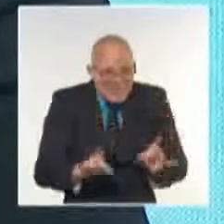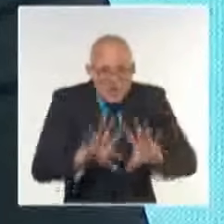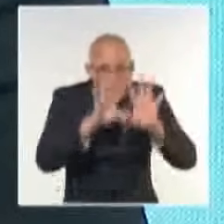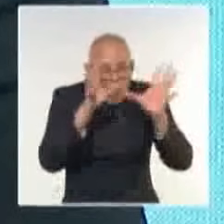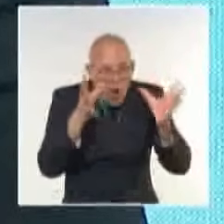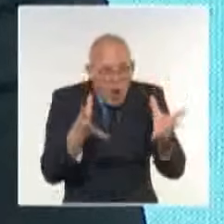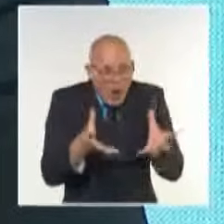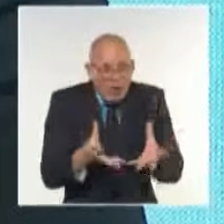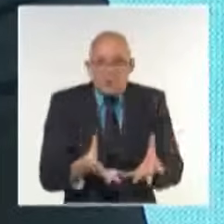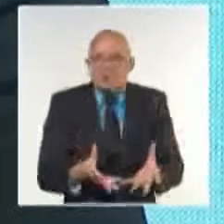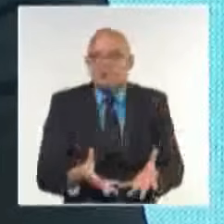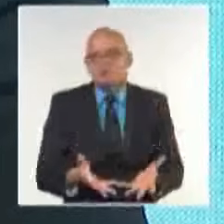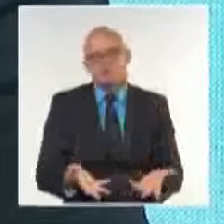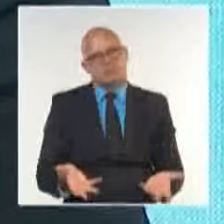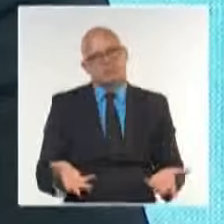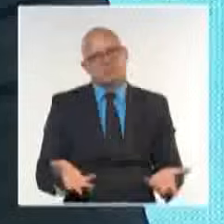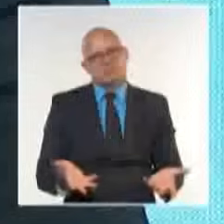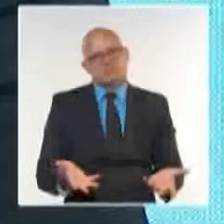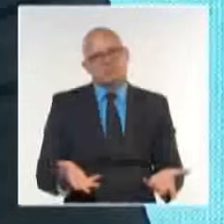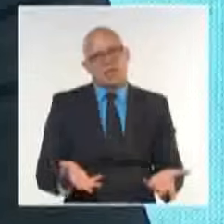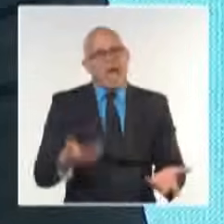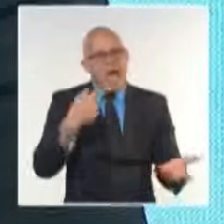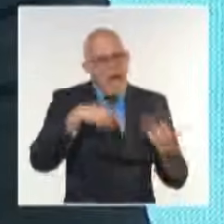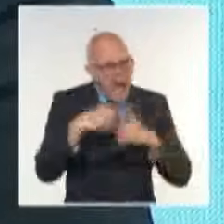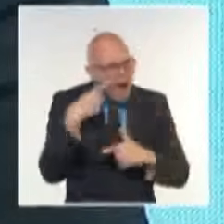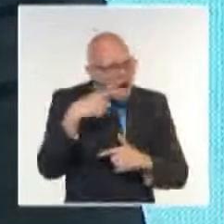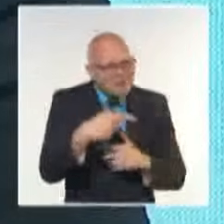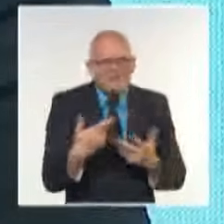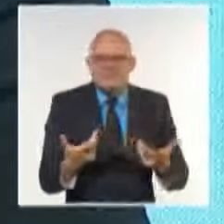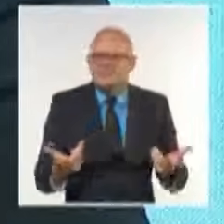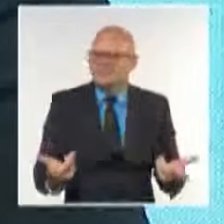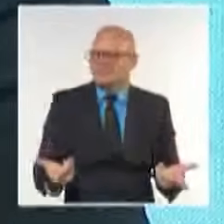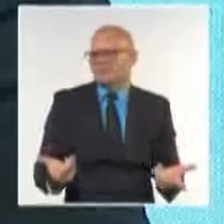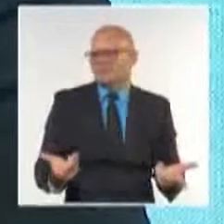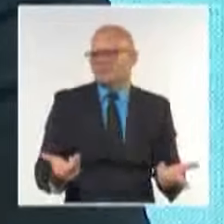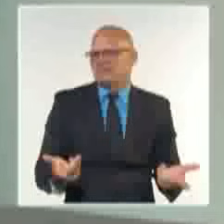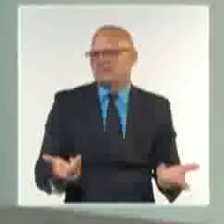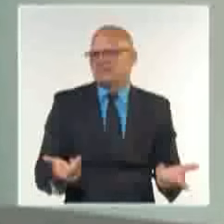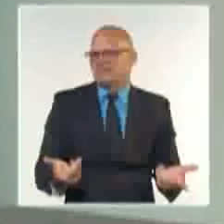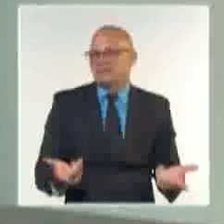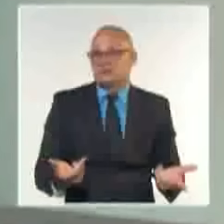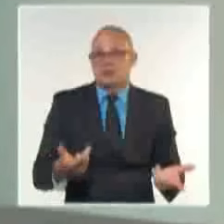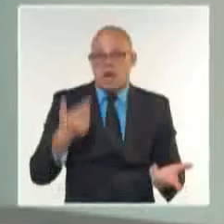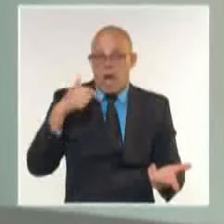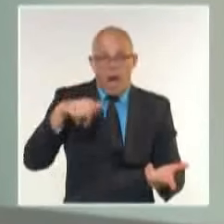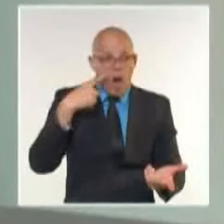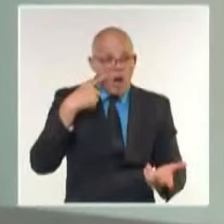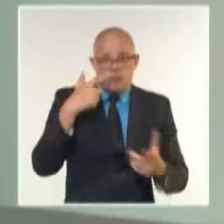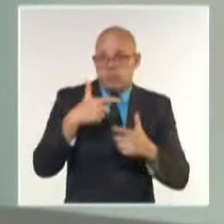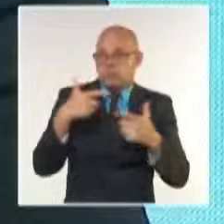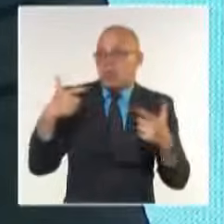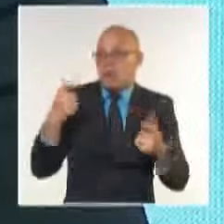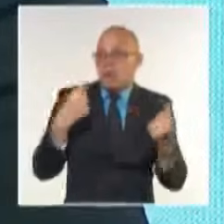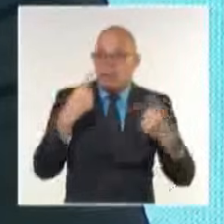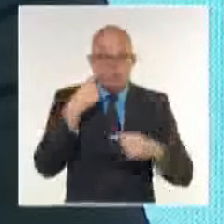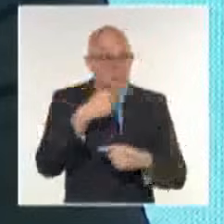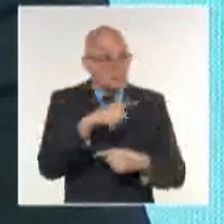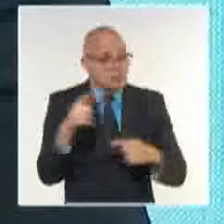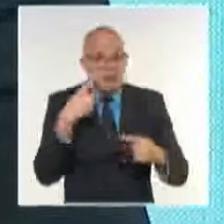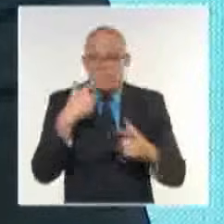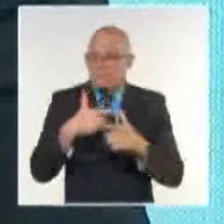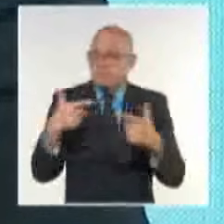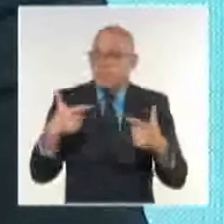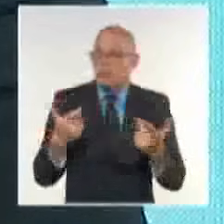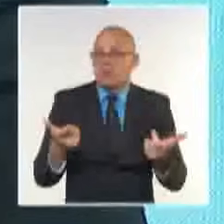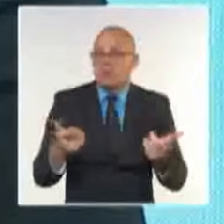incrementar por esta vía, porque se pueden incrementar. Y de hecho se han incrementado en algunos lugares. Incrementado. Nosotros, bueno, en los